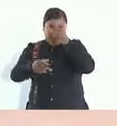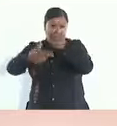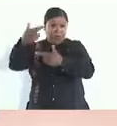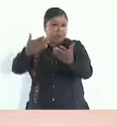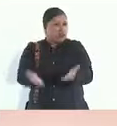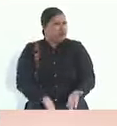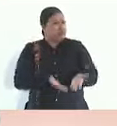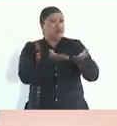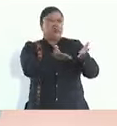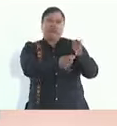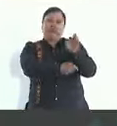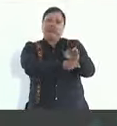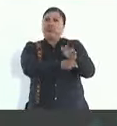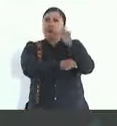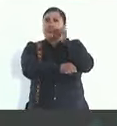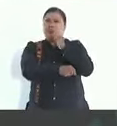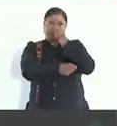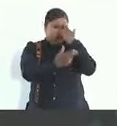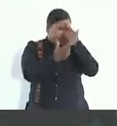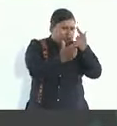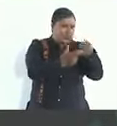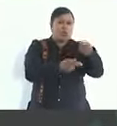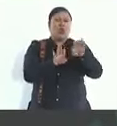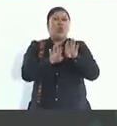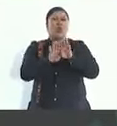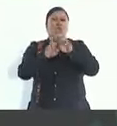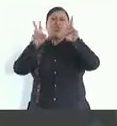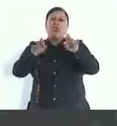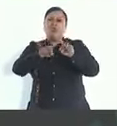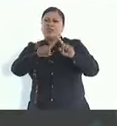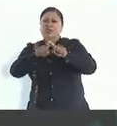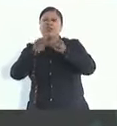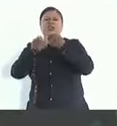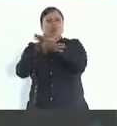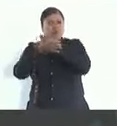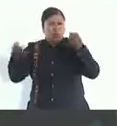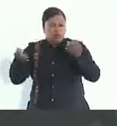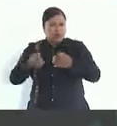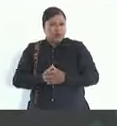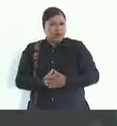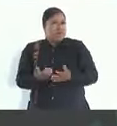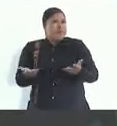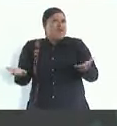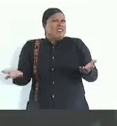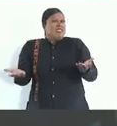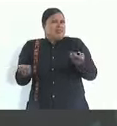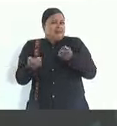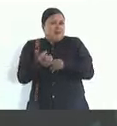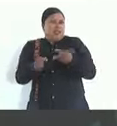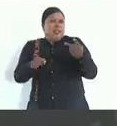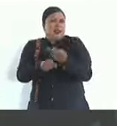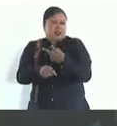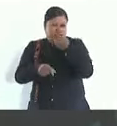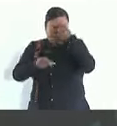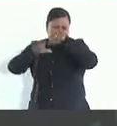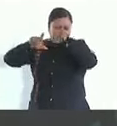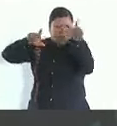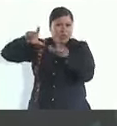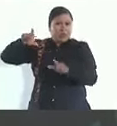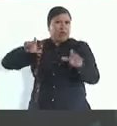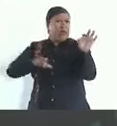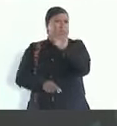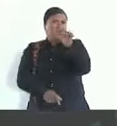papel protagónico en los asuntos públicos. ¿Qué hubiera sido de nuestra nación si